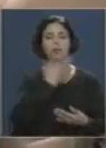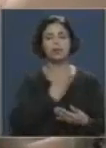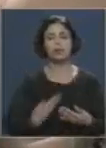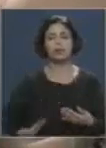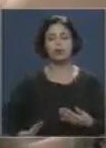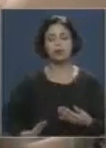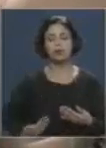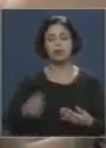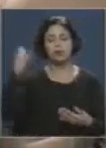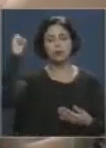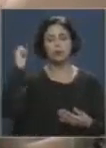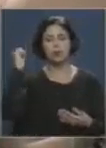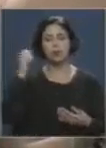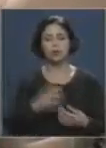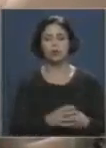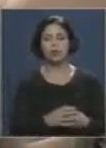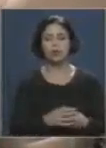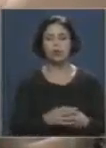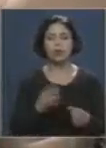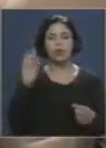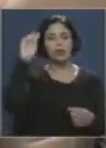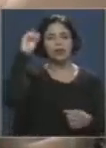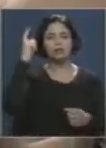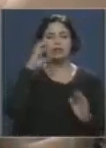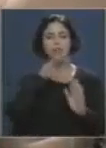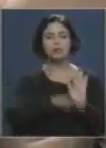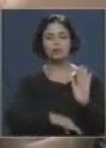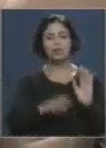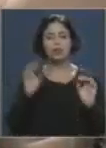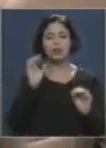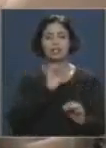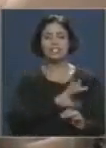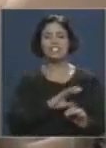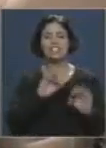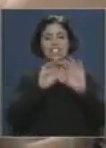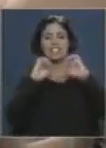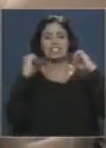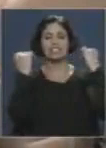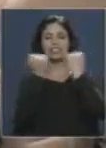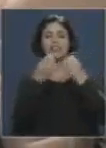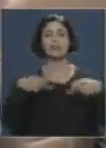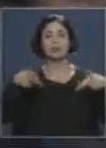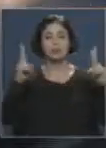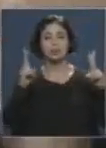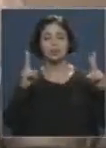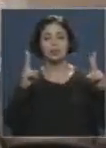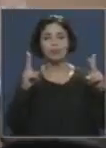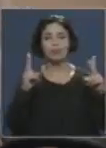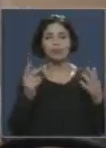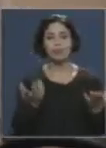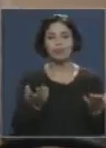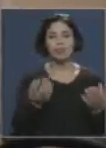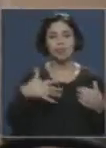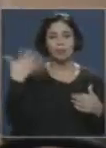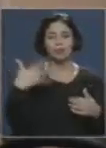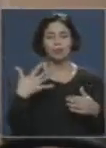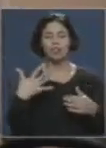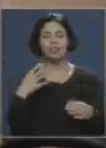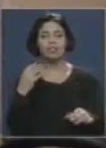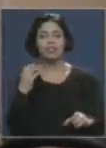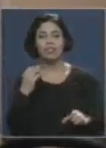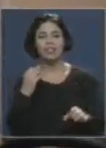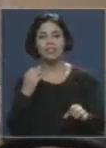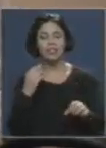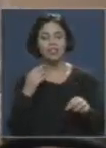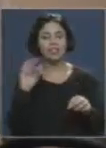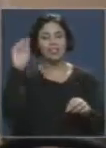Piñera, lo que fue la creación del programa Chile Estadio, que ha permitido, ¿no es cierto?, la concreción de importantes iniciativas